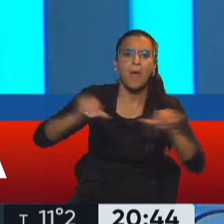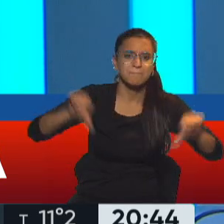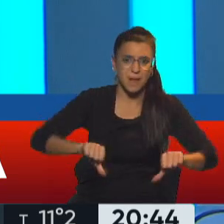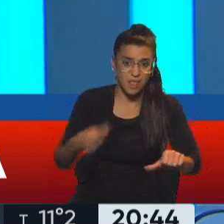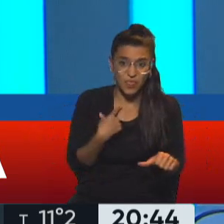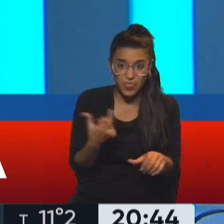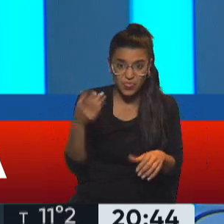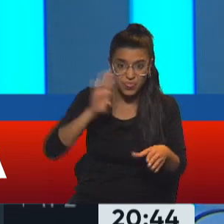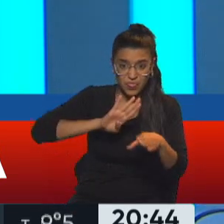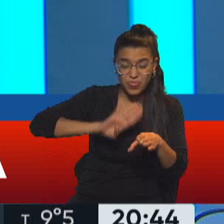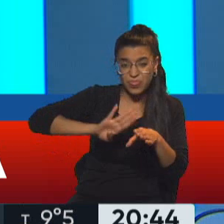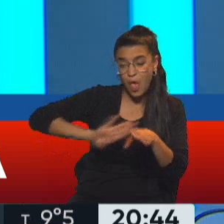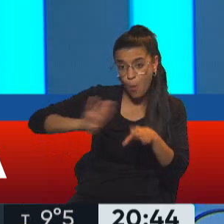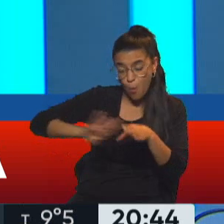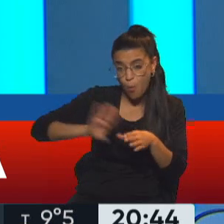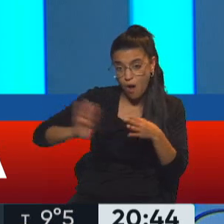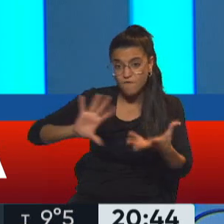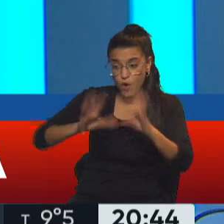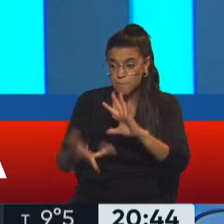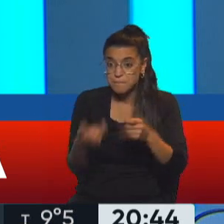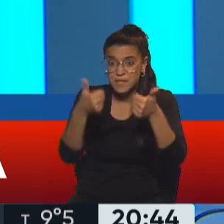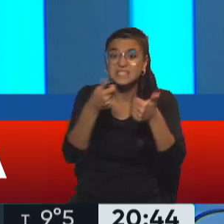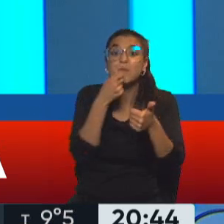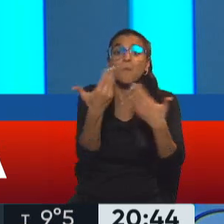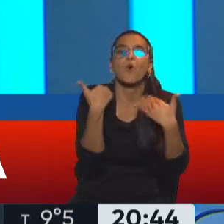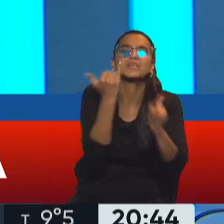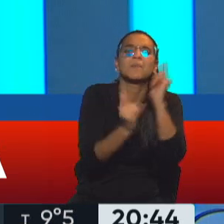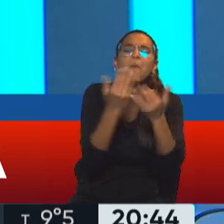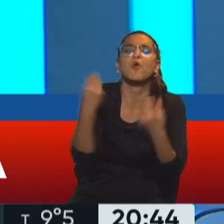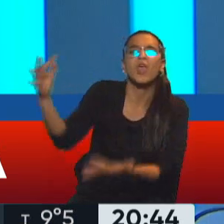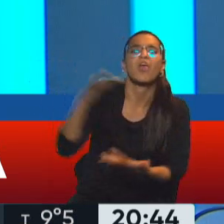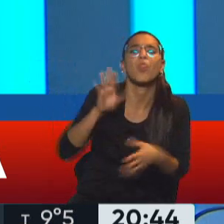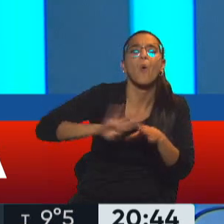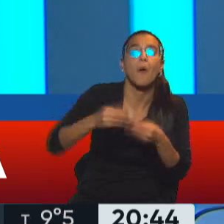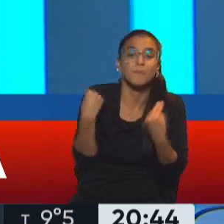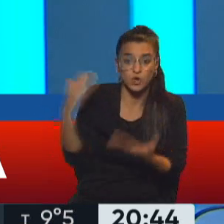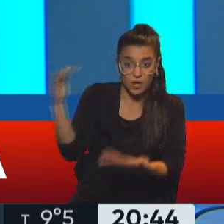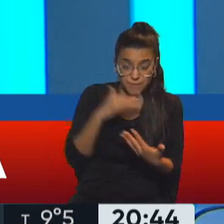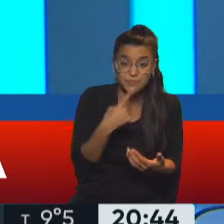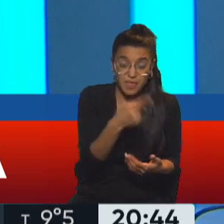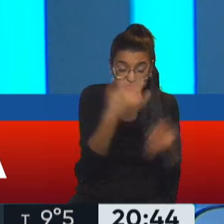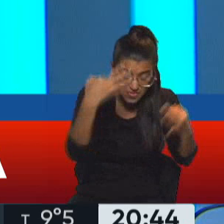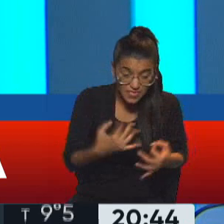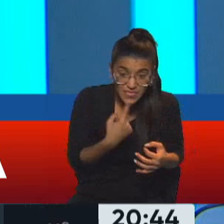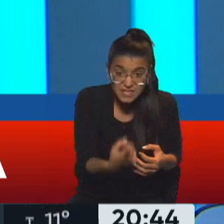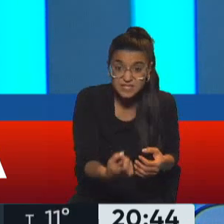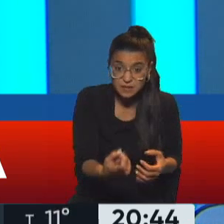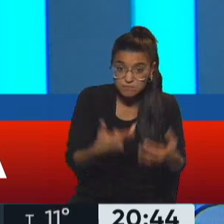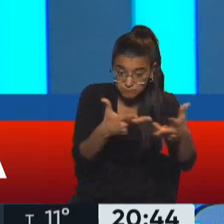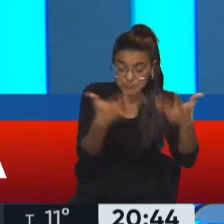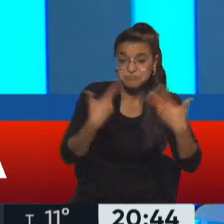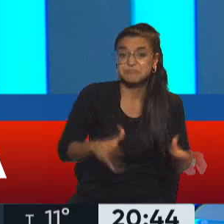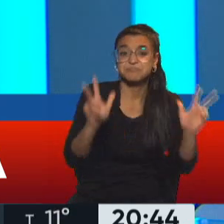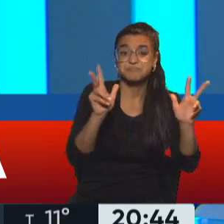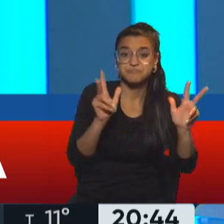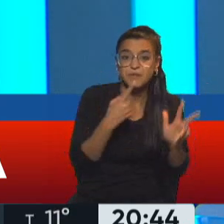la deuda es un mecanismo que puede ser válido si vos podés explicar para qué tomaste ¿Para qué? deuda. Y él dice, francamente, tomé deuda para hacer